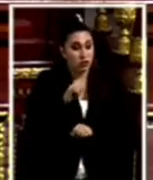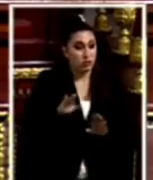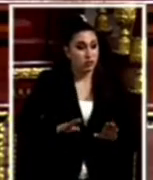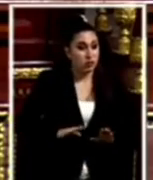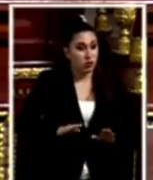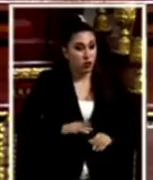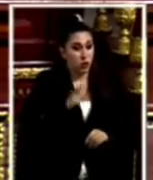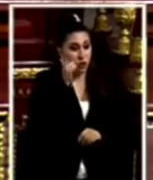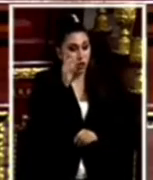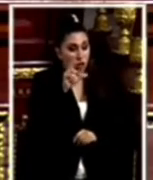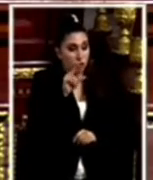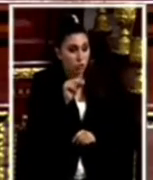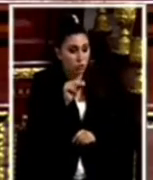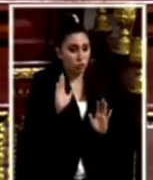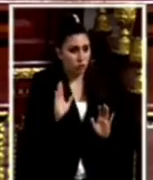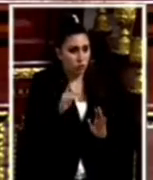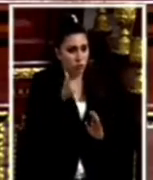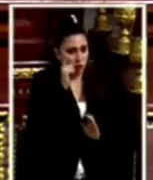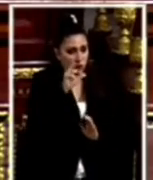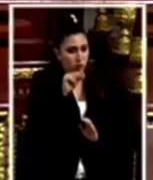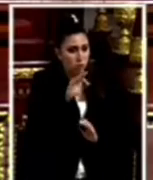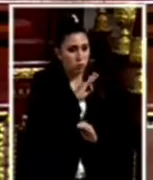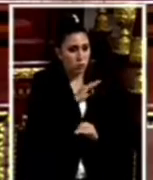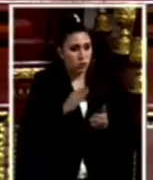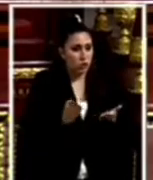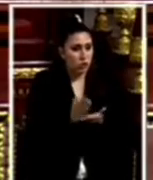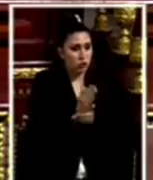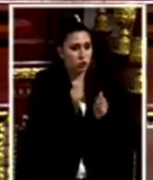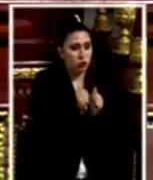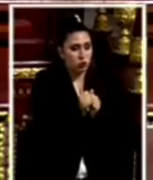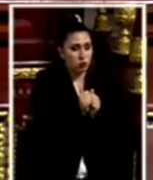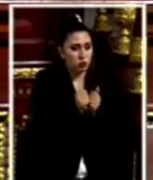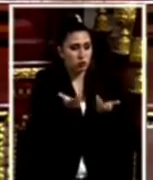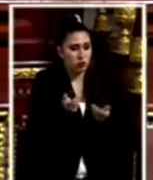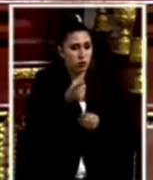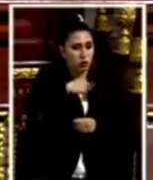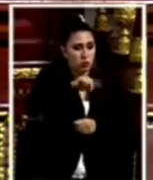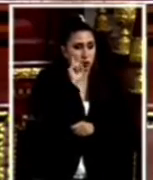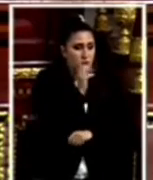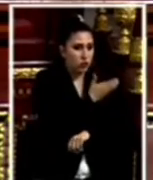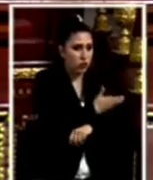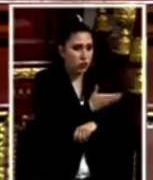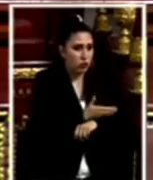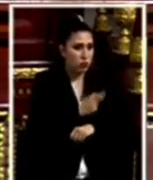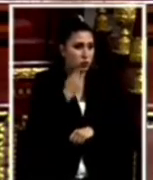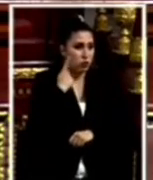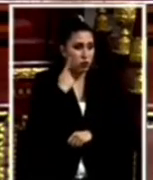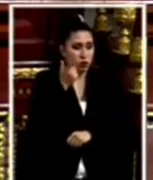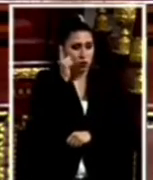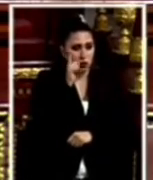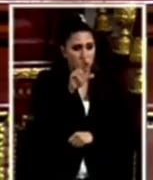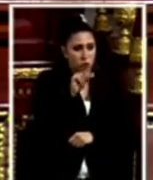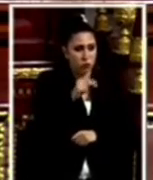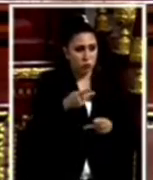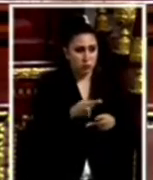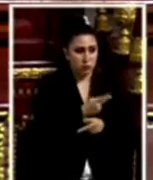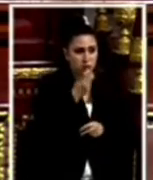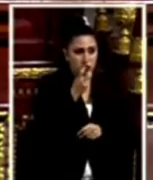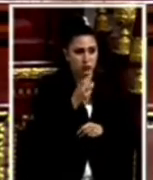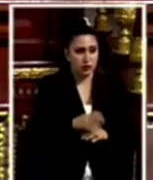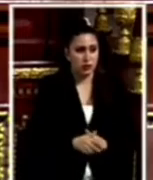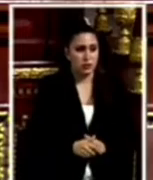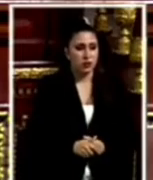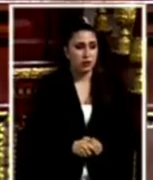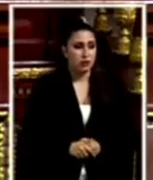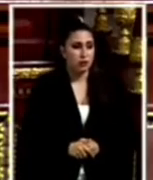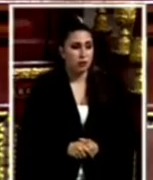ojalá y no llegue a suceder con alguna de nuestras compañeras diputadas en este